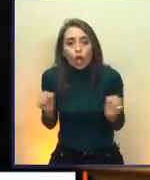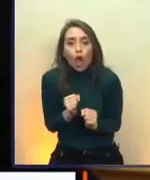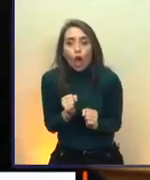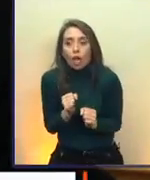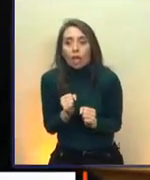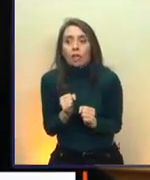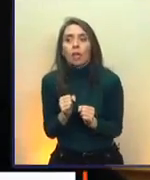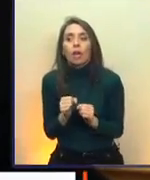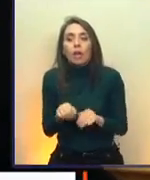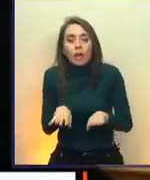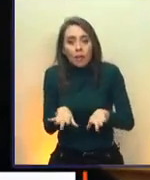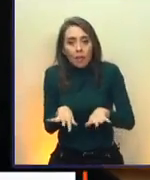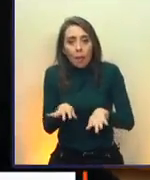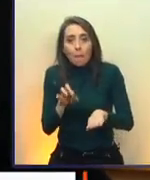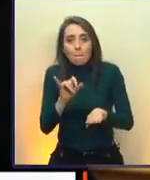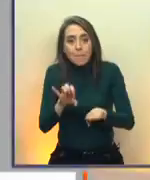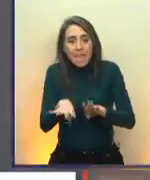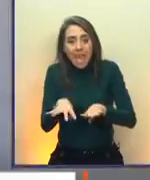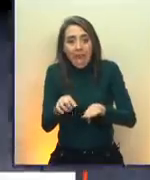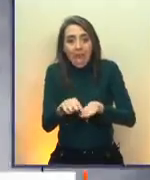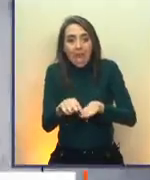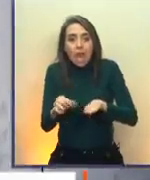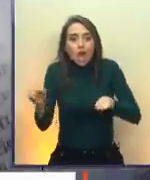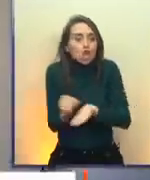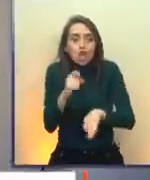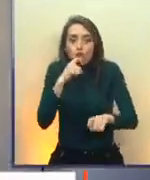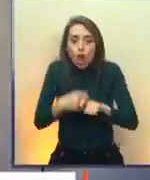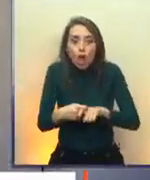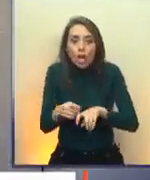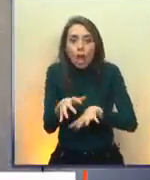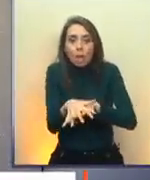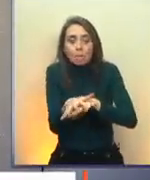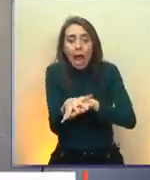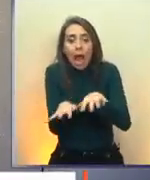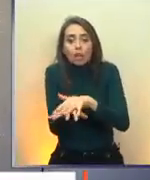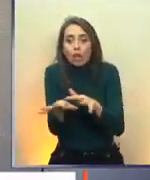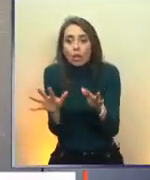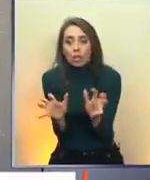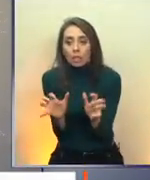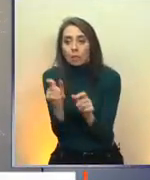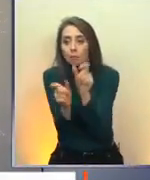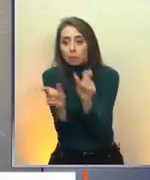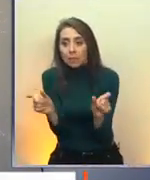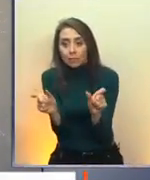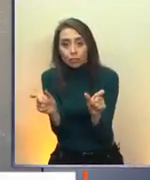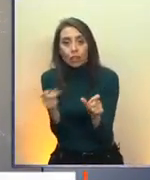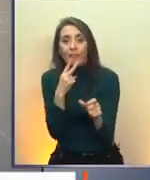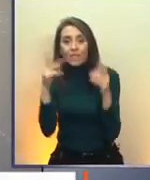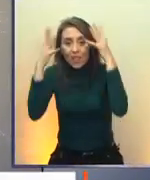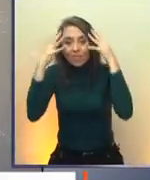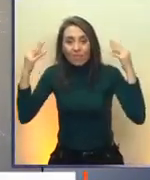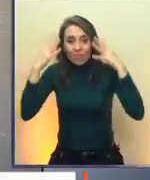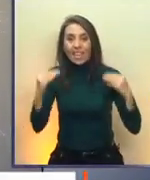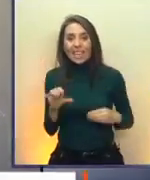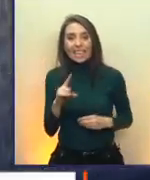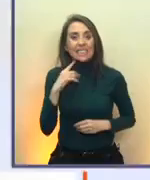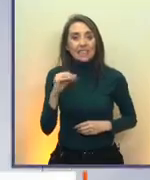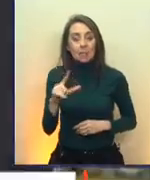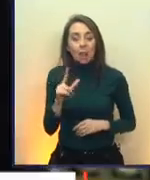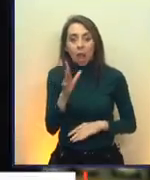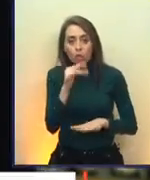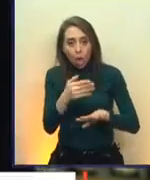las puntas de luz de los pies o de las manos. Es muy común ver en los esquimales que le faltan parte de su